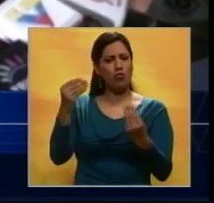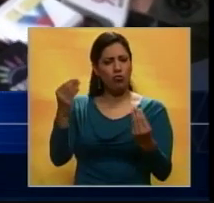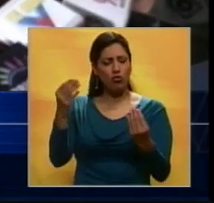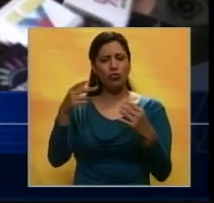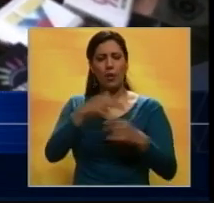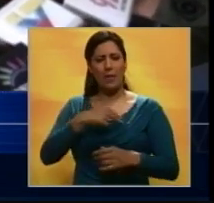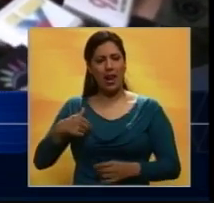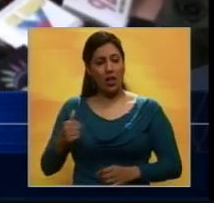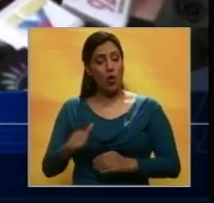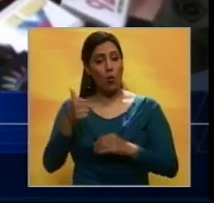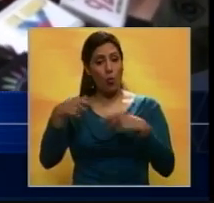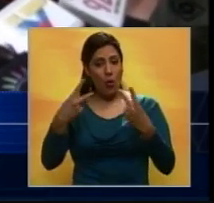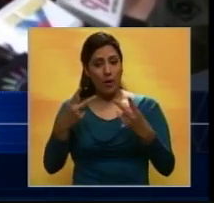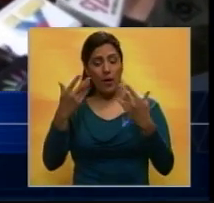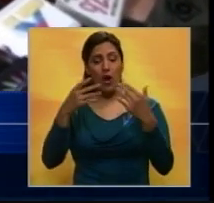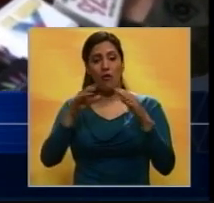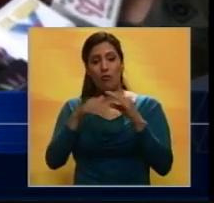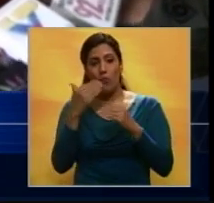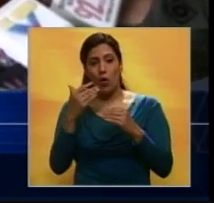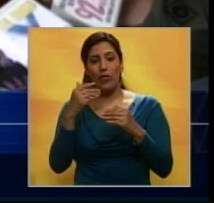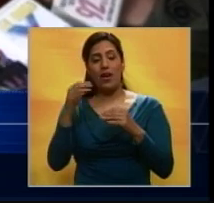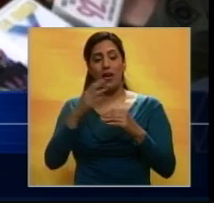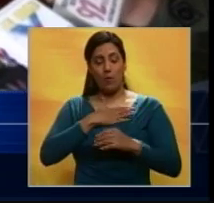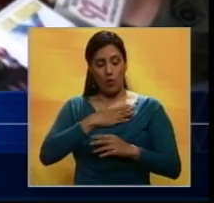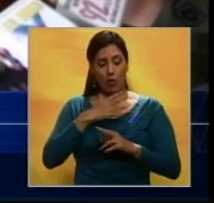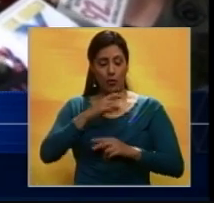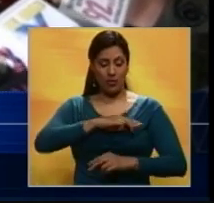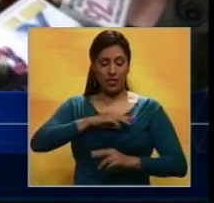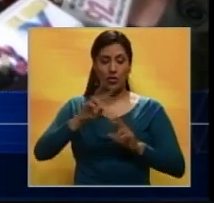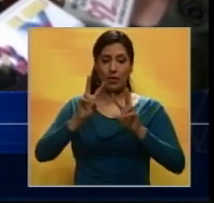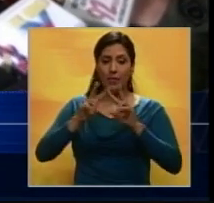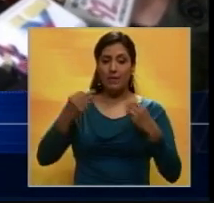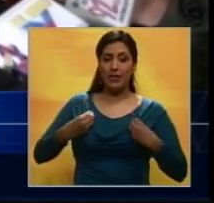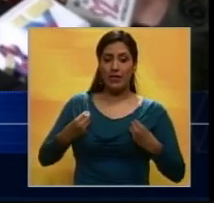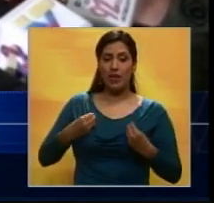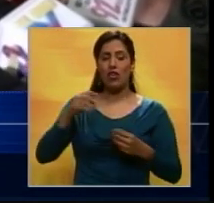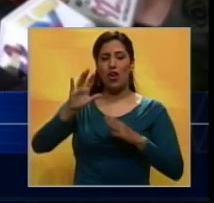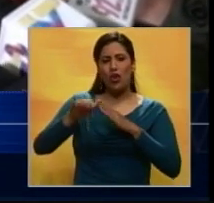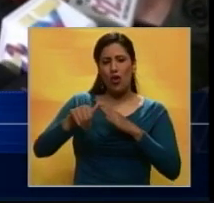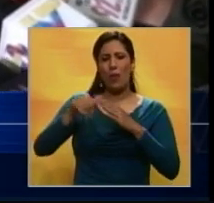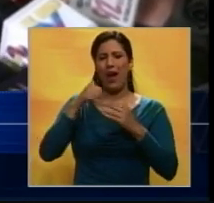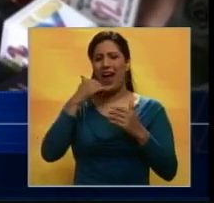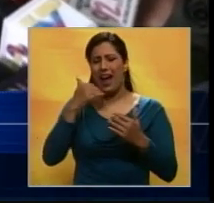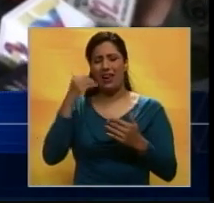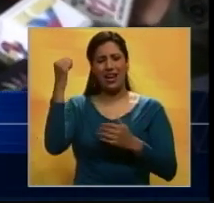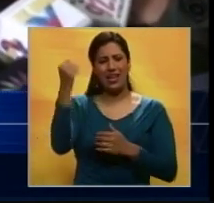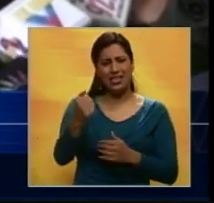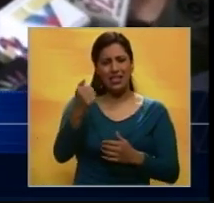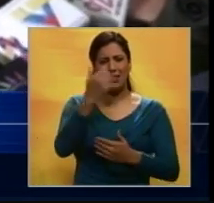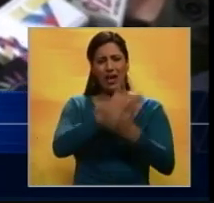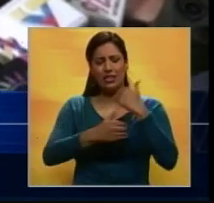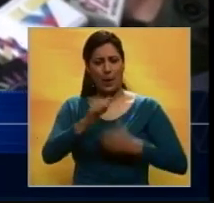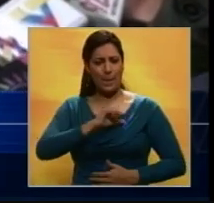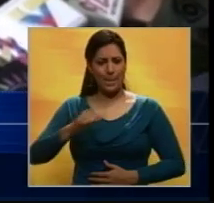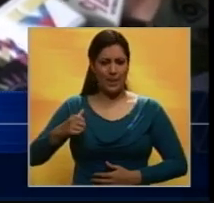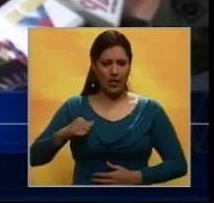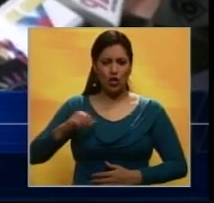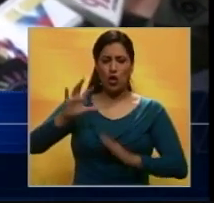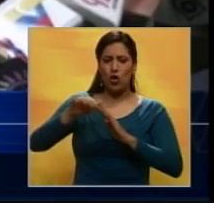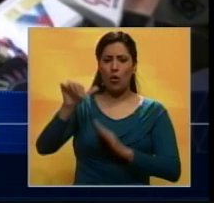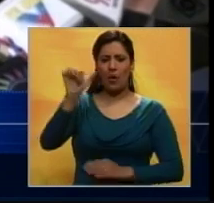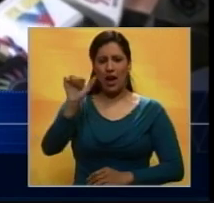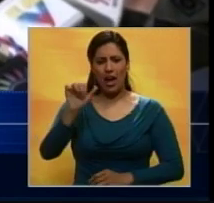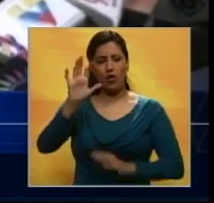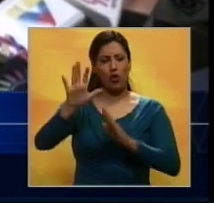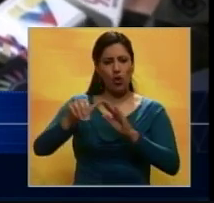son las 9 modalidades que estudia la Gran Misión A Toda Vida de Venezuela, como es hurto, robo, homicidio, lesiones personales, robo de